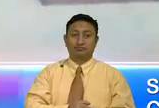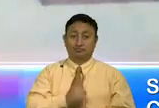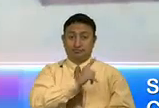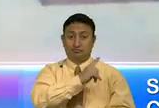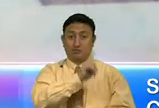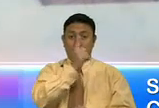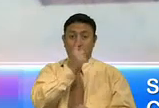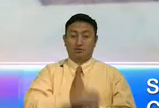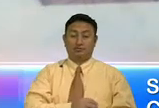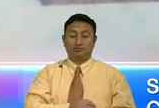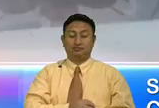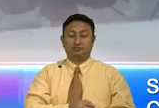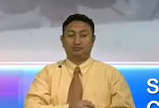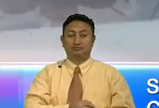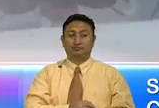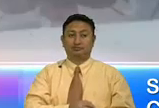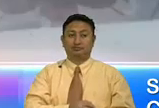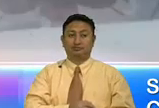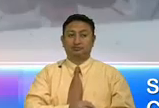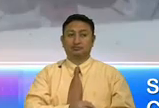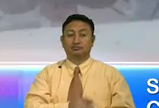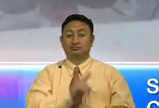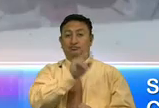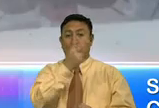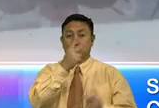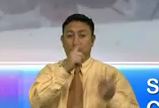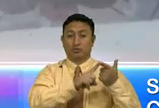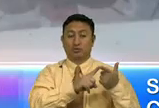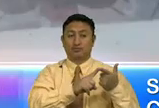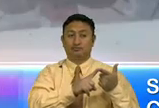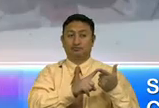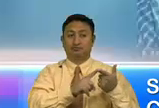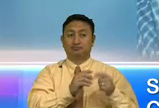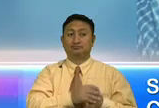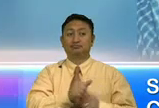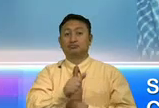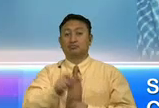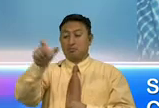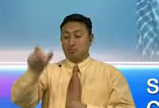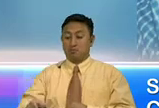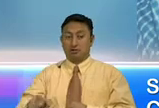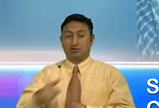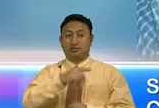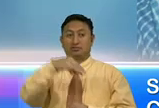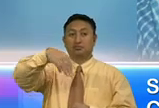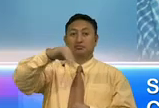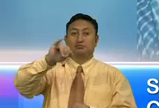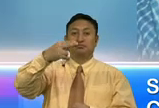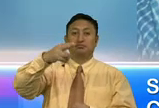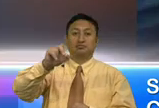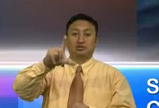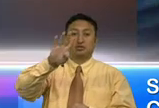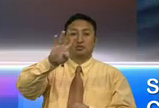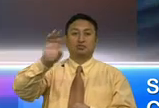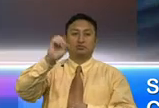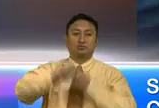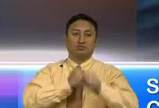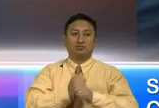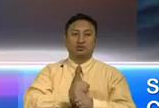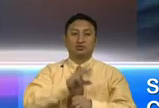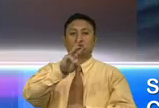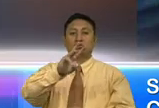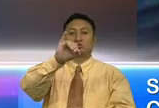Alejandro Liriano Santos, Luis Armando Apolinario Granados y los ocupantes Miguel Rosales, de 40 años, Wilmer